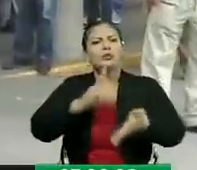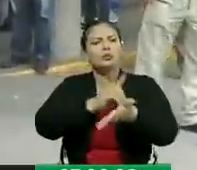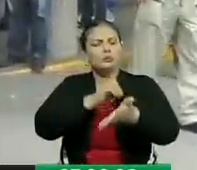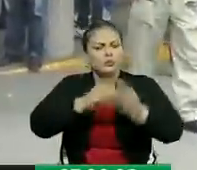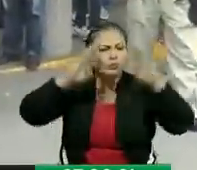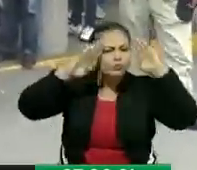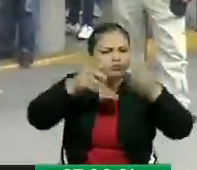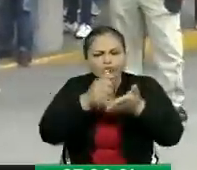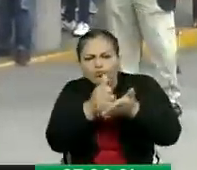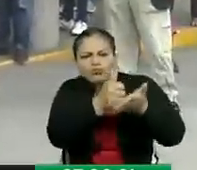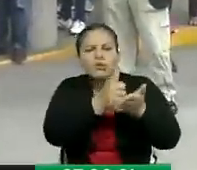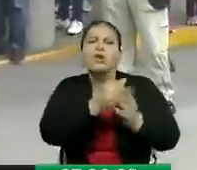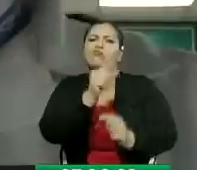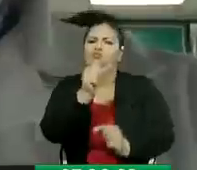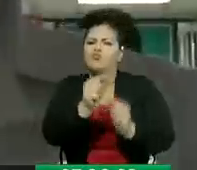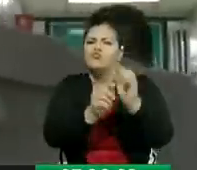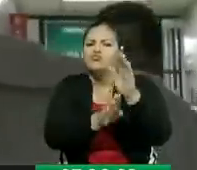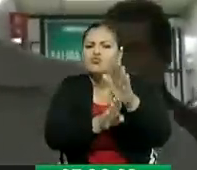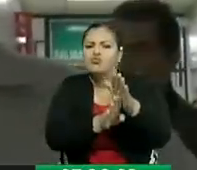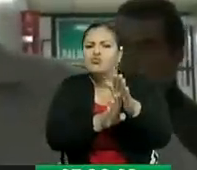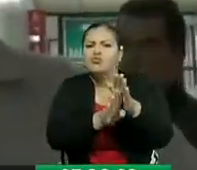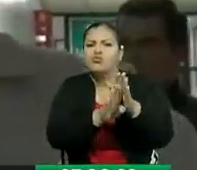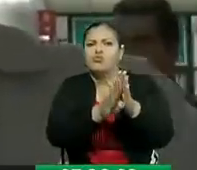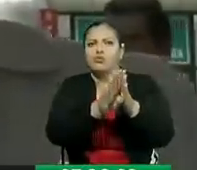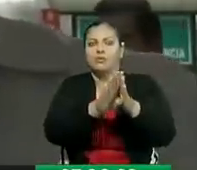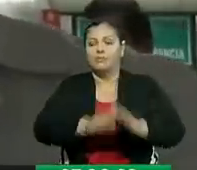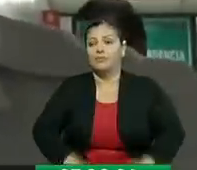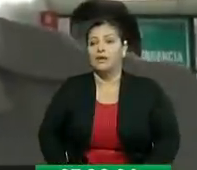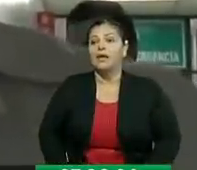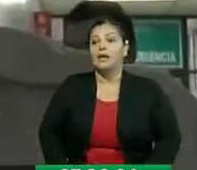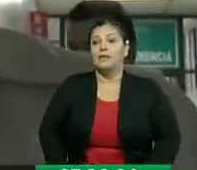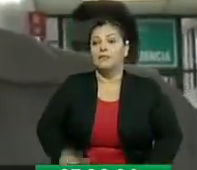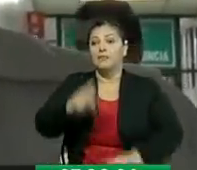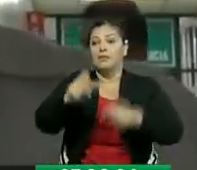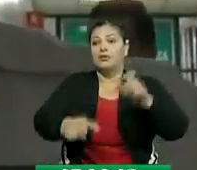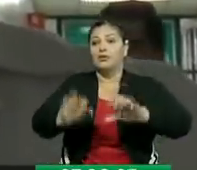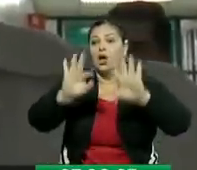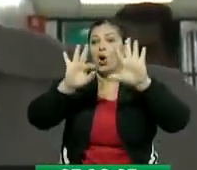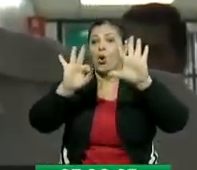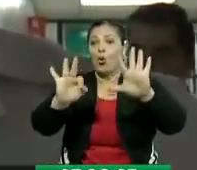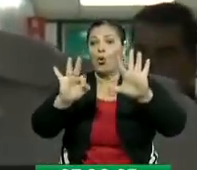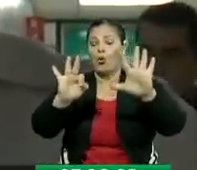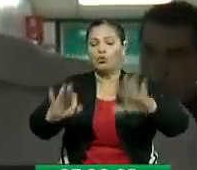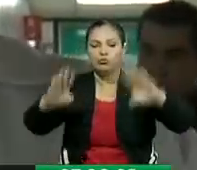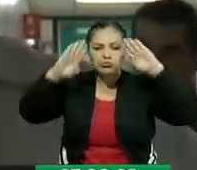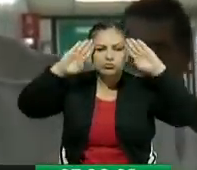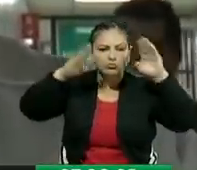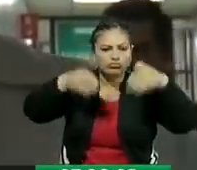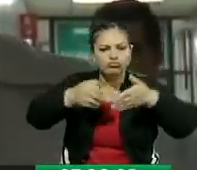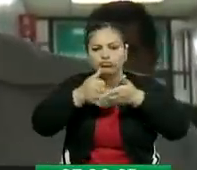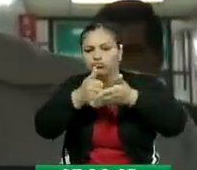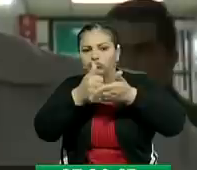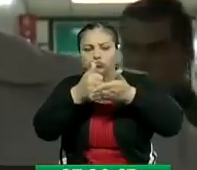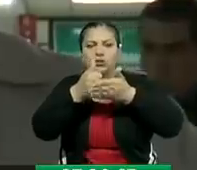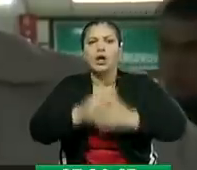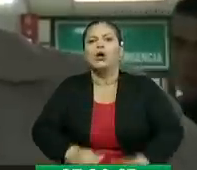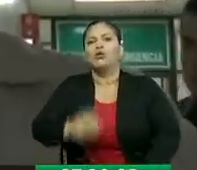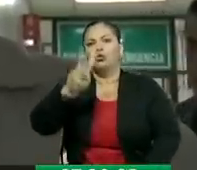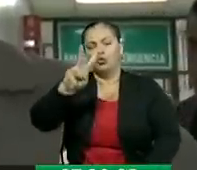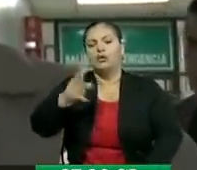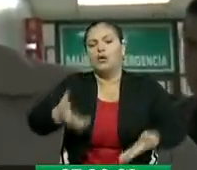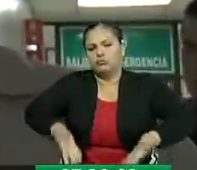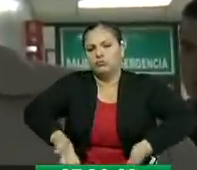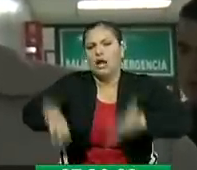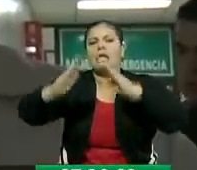Coral Moscoso como en el del 10. Ingresaron 8 personas, ya están 2 con el alta y 6 se encuentran hospitalizadas, están estables y